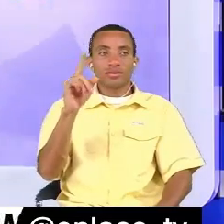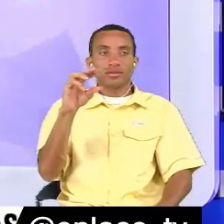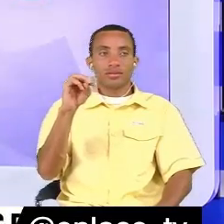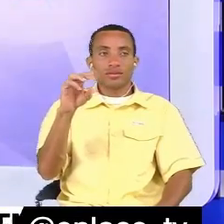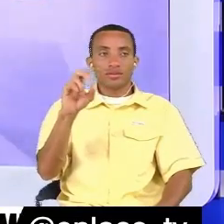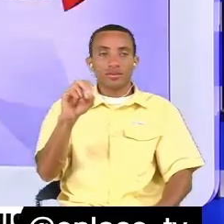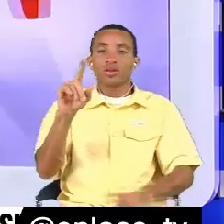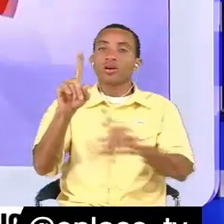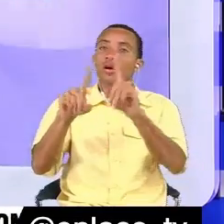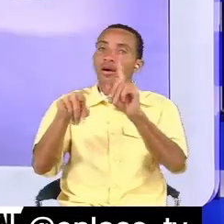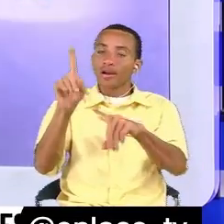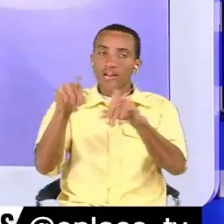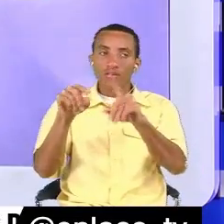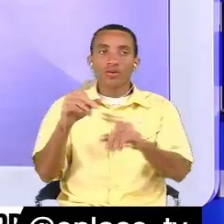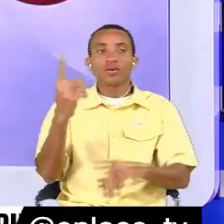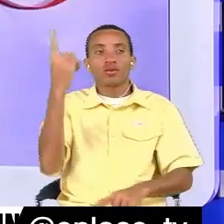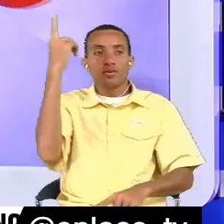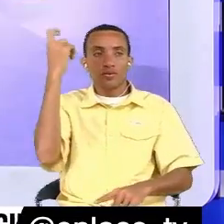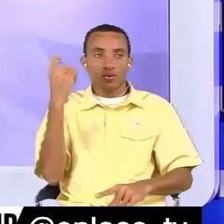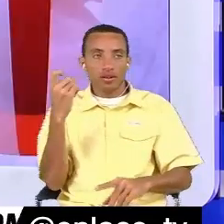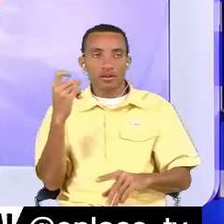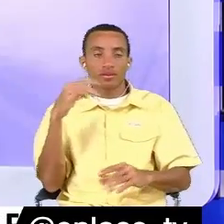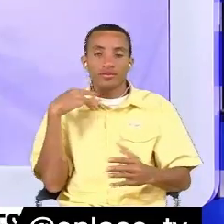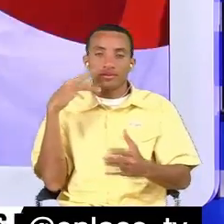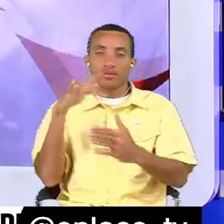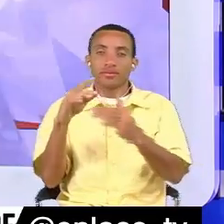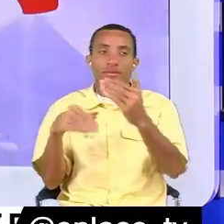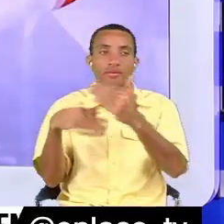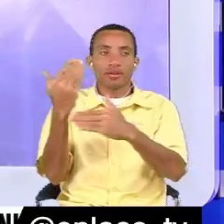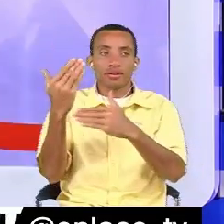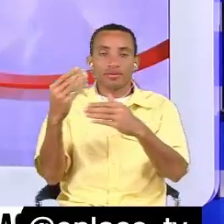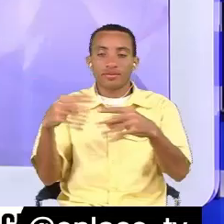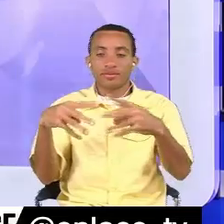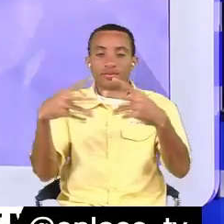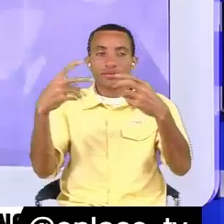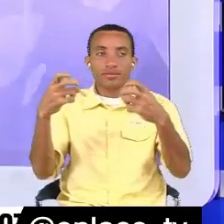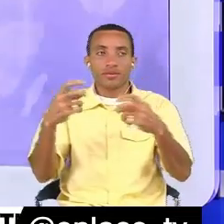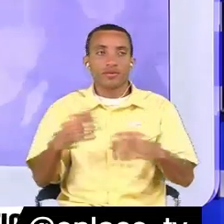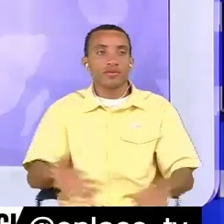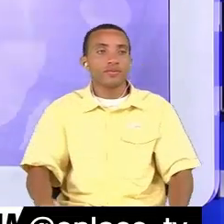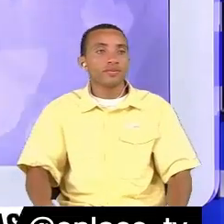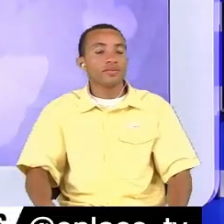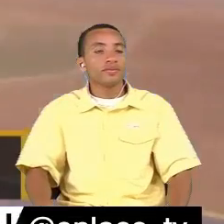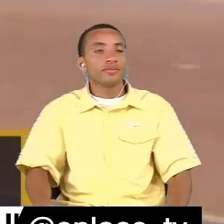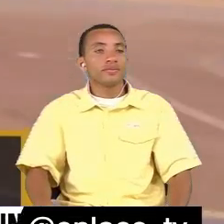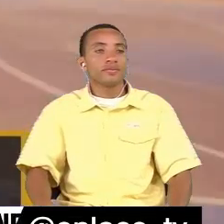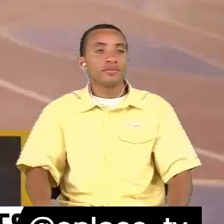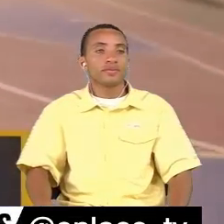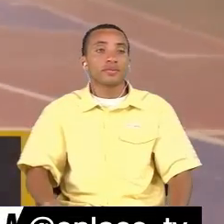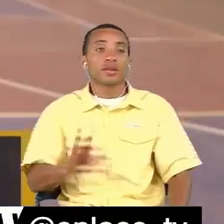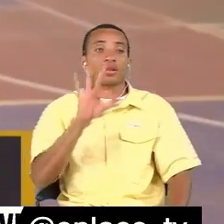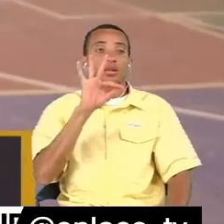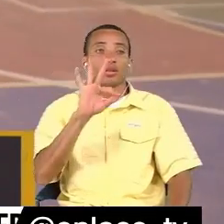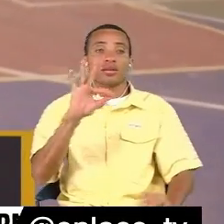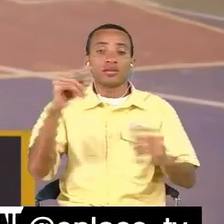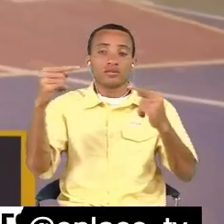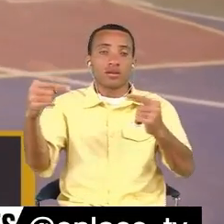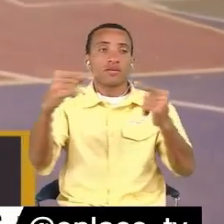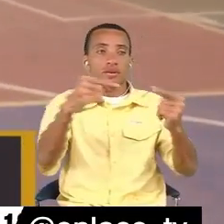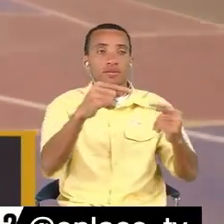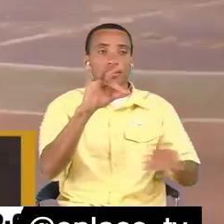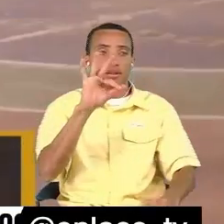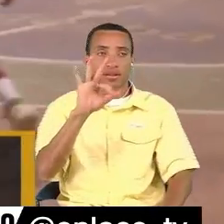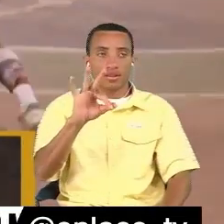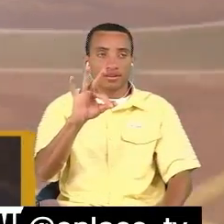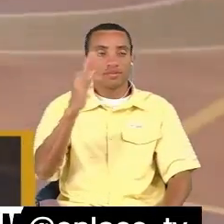faltan algunos compromisos para avanzar a la siguiente fase de este torneo. 3 partidos formaron parte del inicio de la